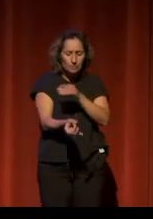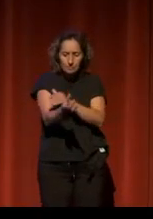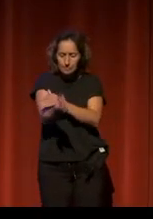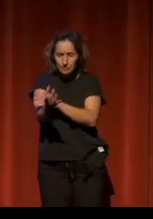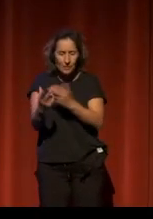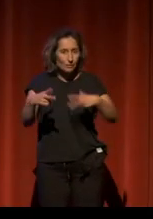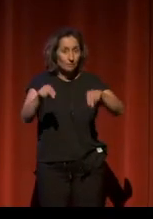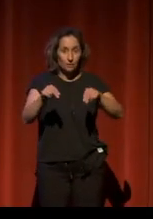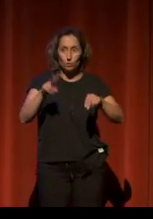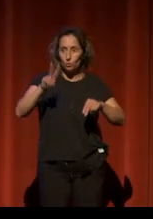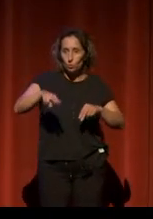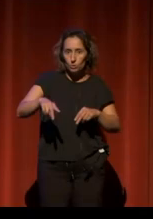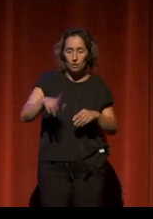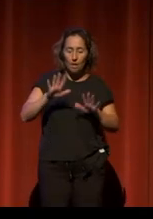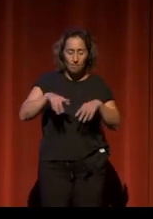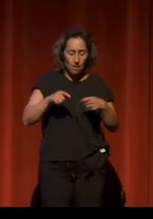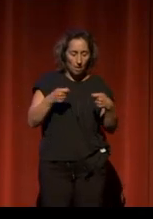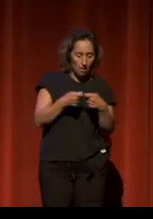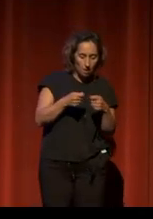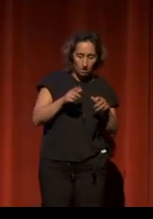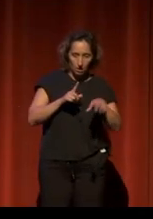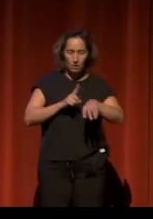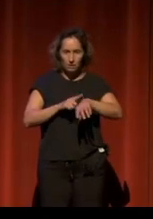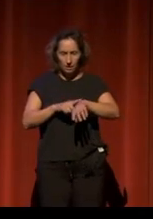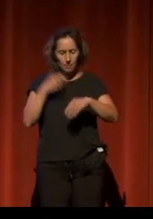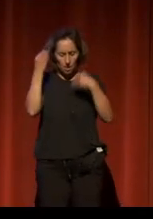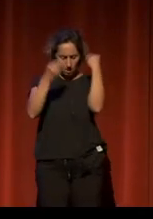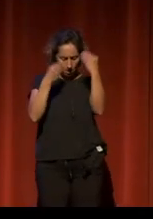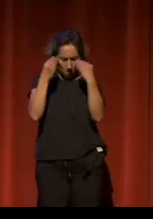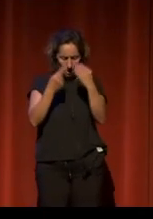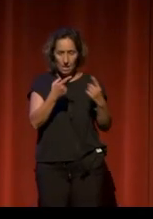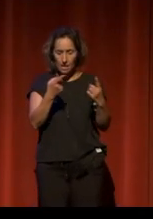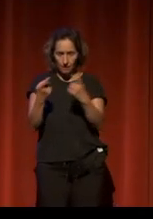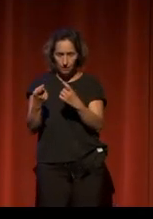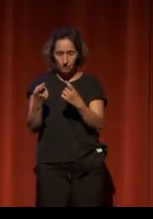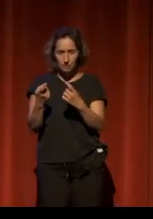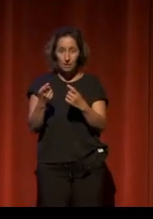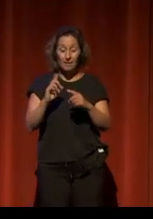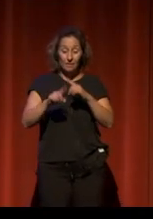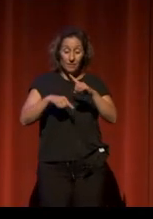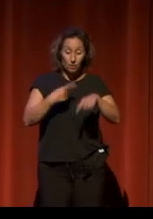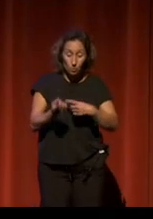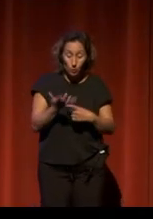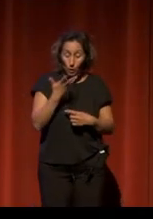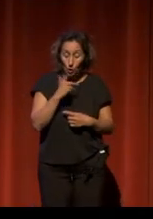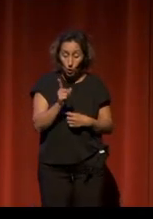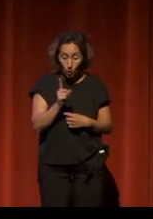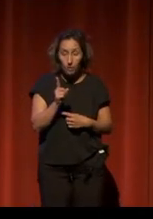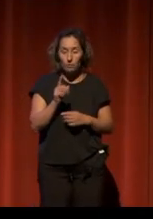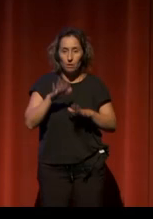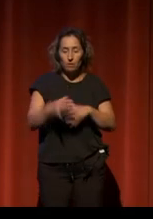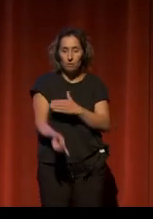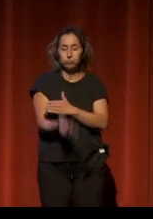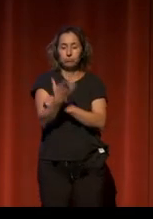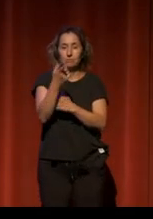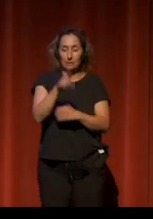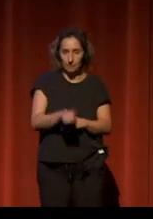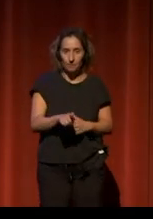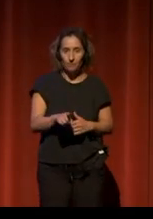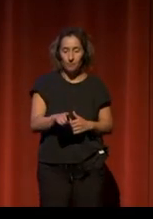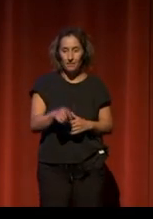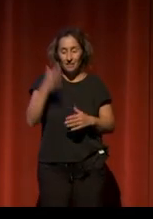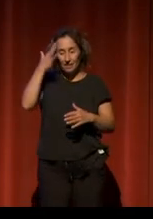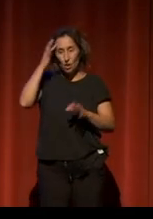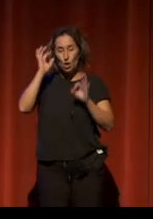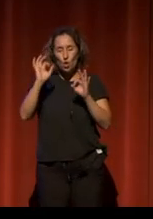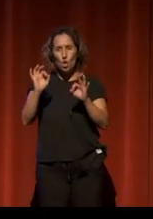nuestras instituciones entran en conflicto necesitan tiempo para ser pensados generan consecuencias desconocidas no y no responden a una lógica